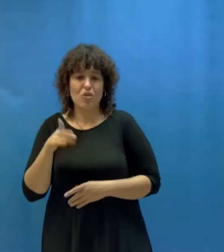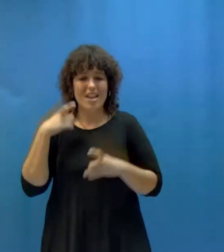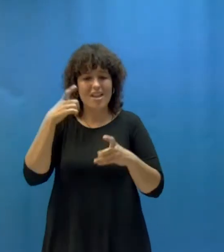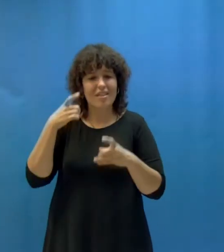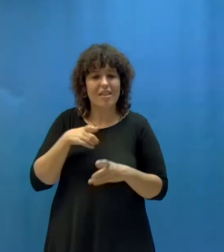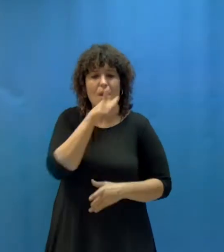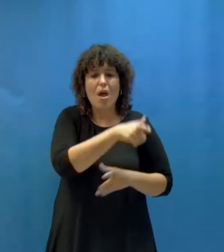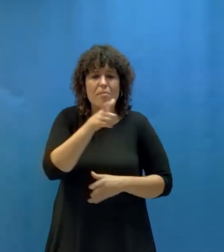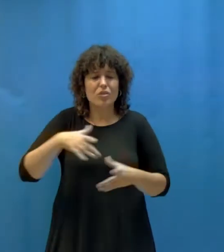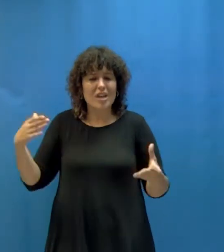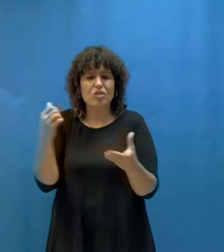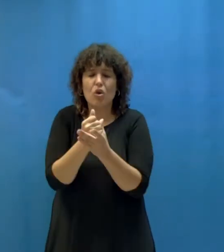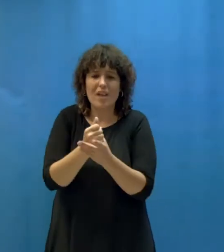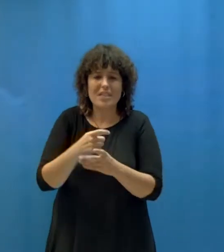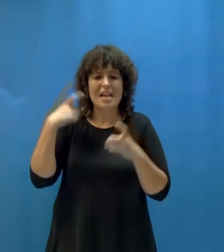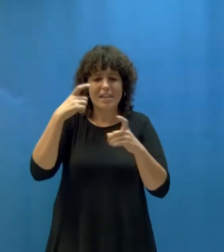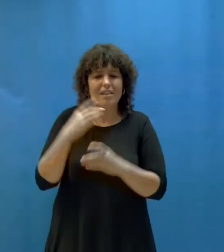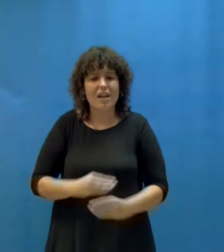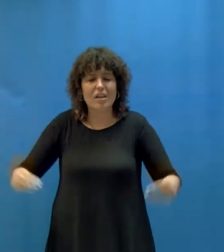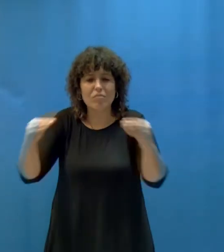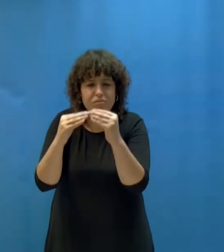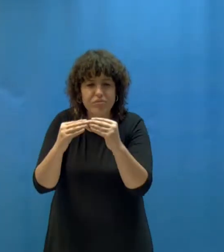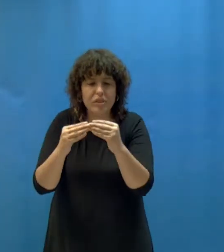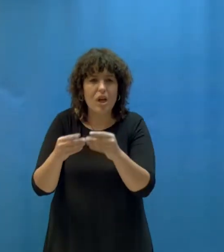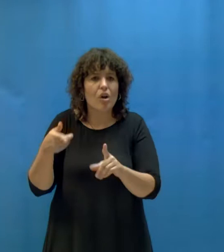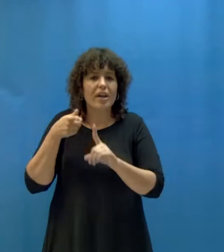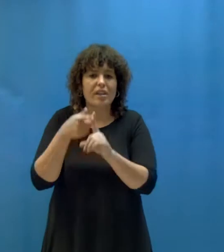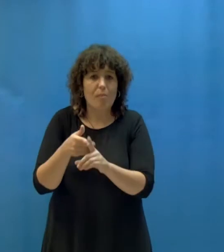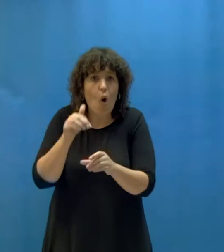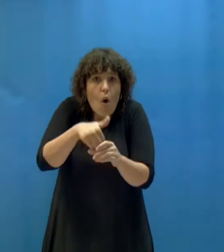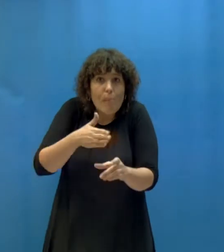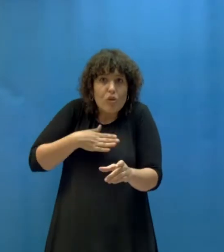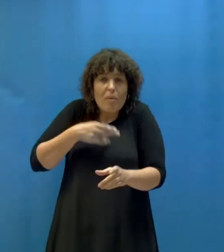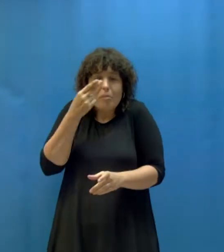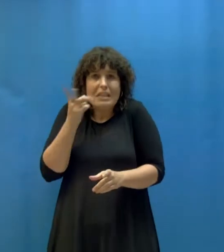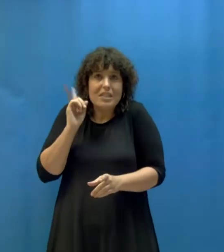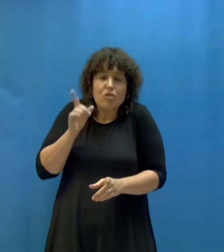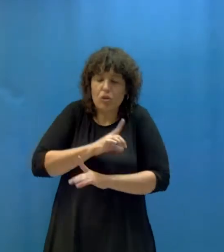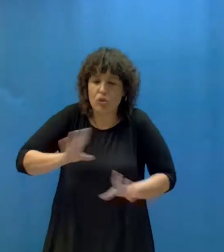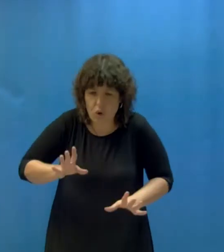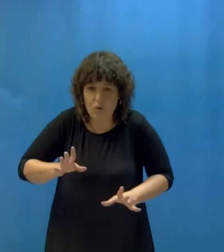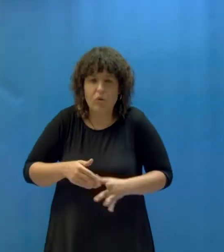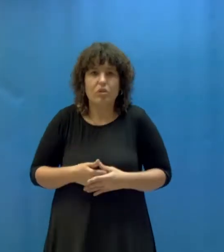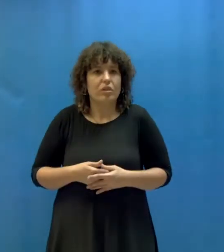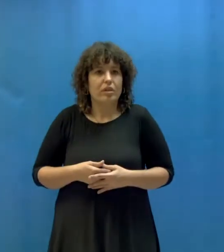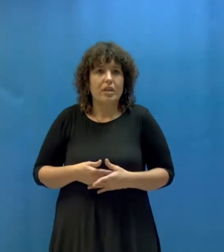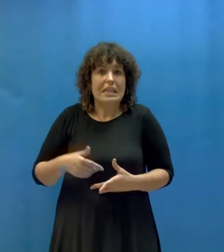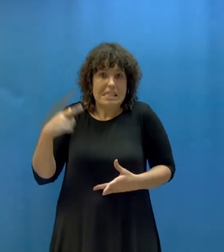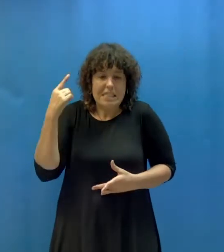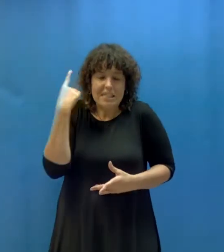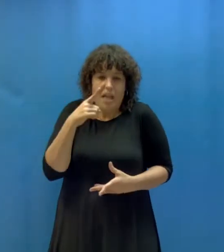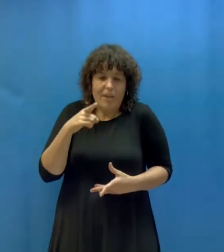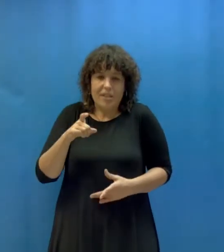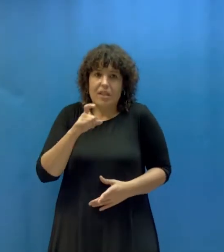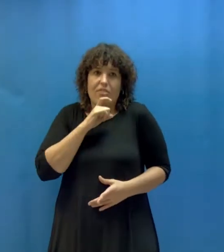gobernar desde el consenso, no para su caladero de votos. Ya sé que la fragmentación electoral y la aritmética se lo ponen difícil porque gobierna solo usted con